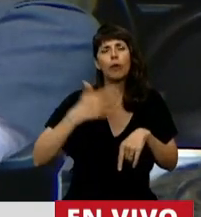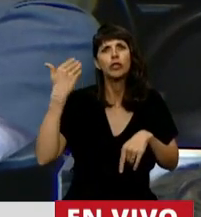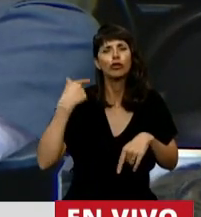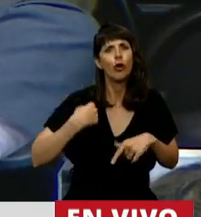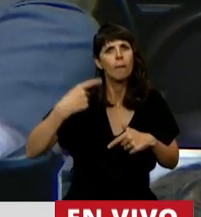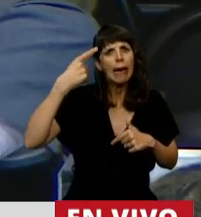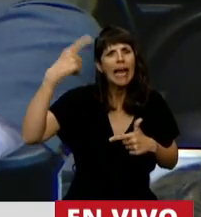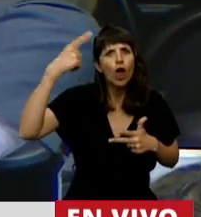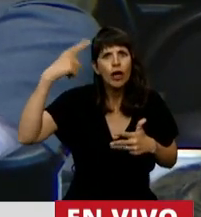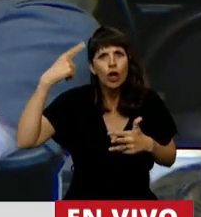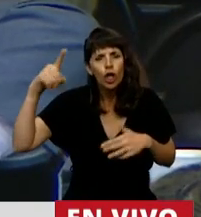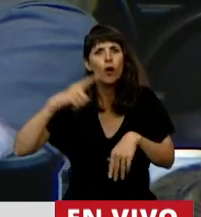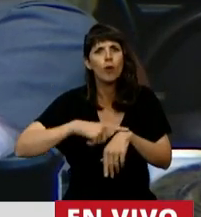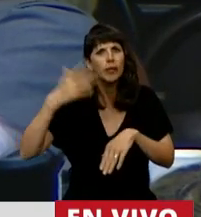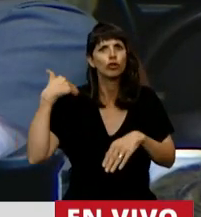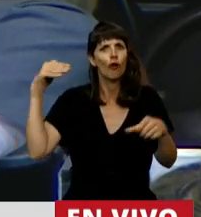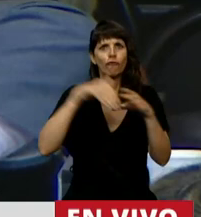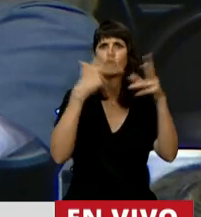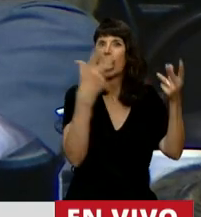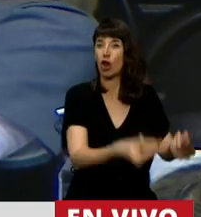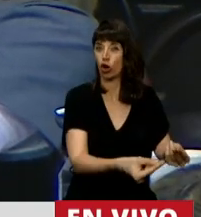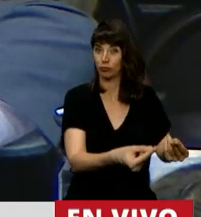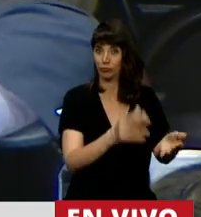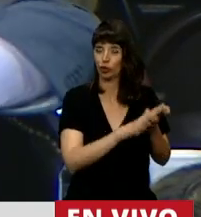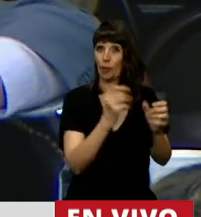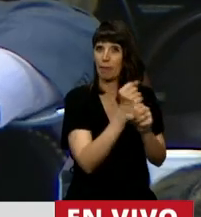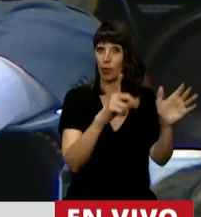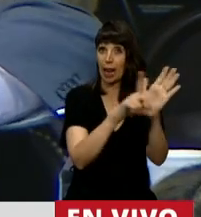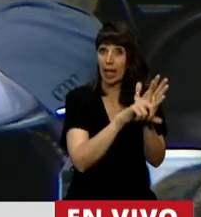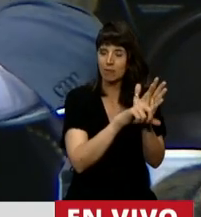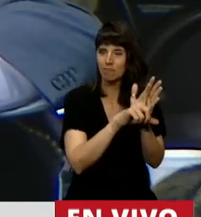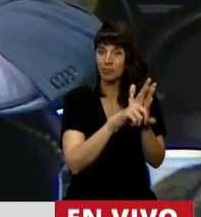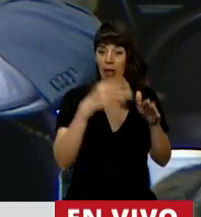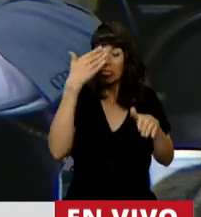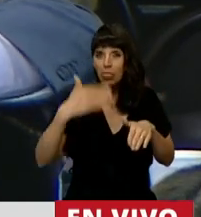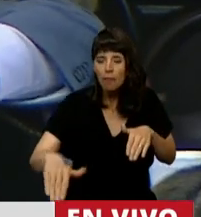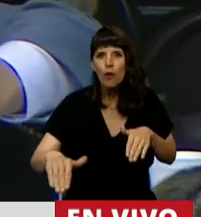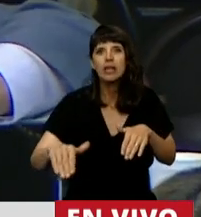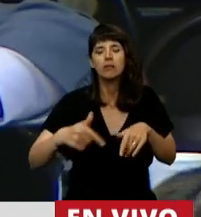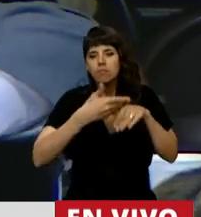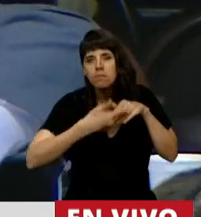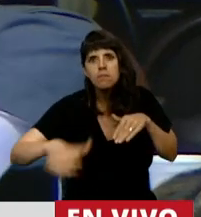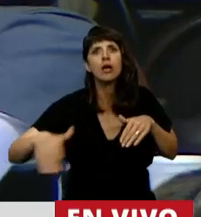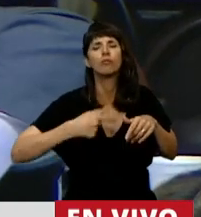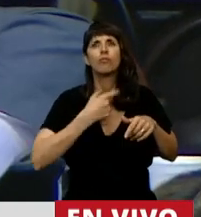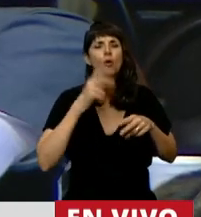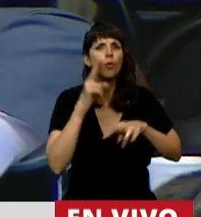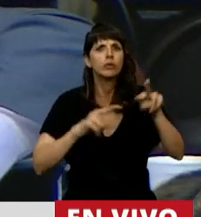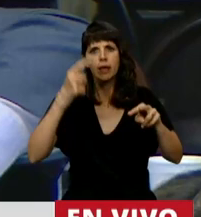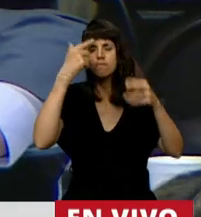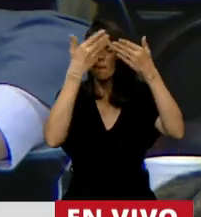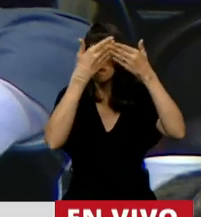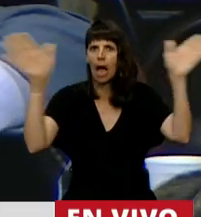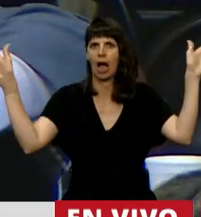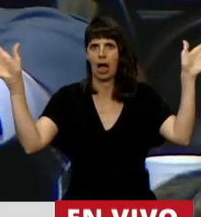me habían llevado a votar en contra y tratar de ampliar la cabeza y escuchar no